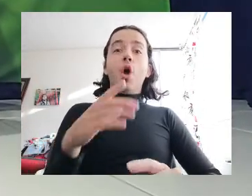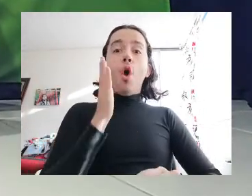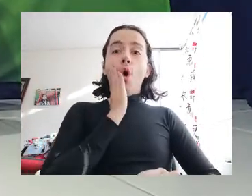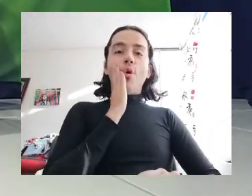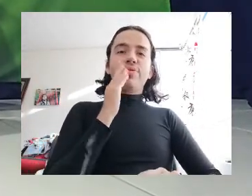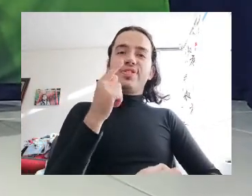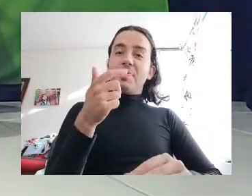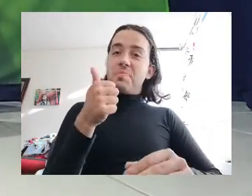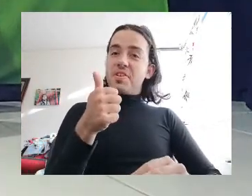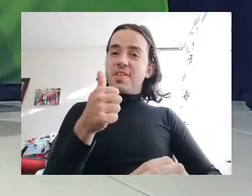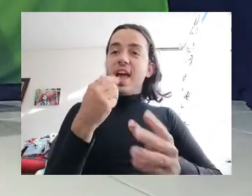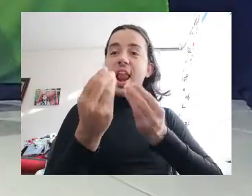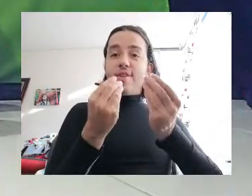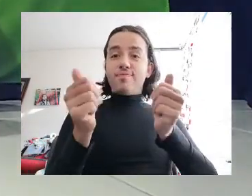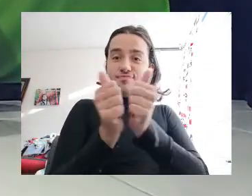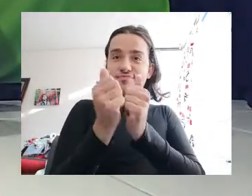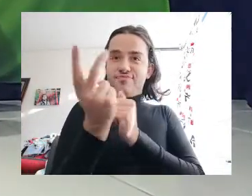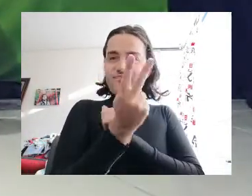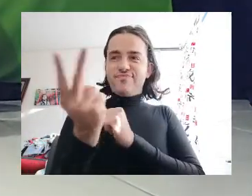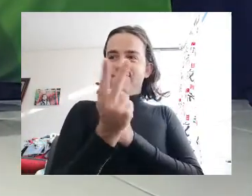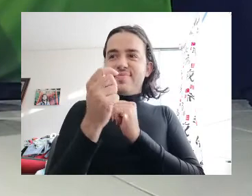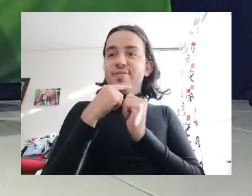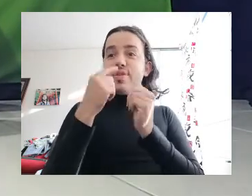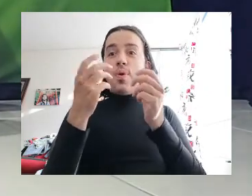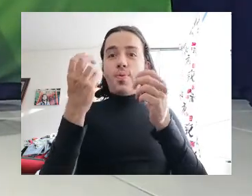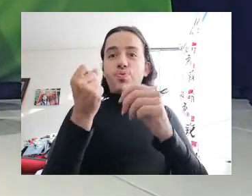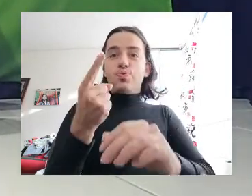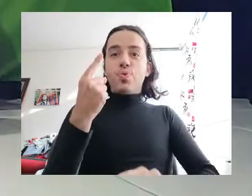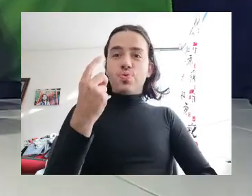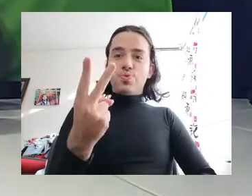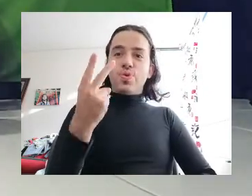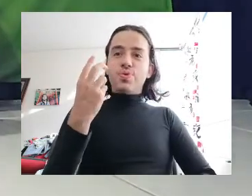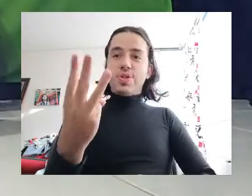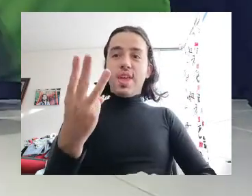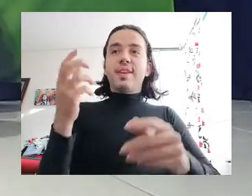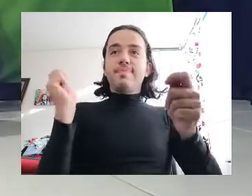bien! ¿Y si lo hacemos juntos? A la cuenta de 3.